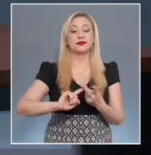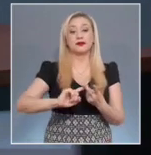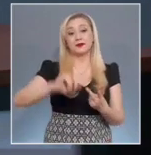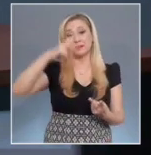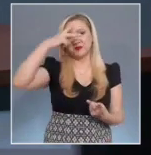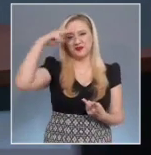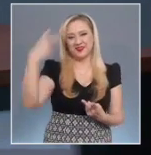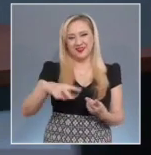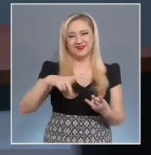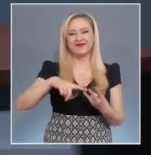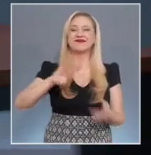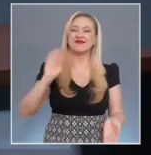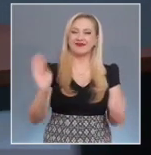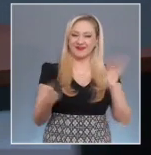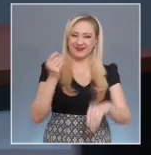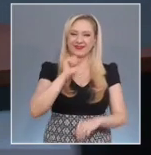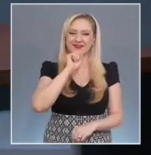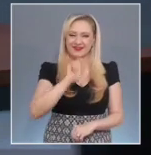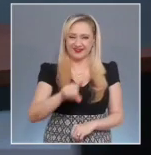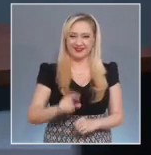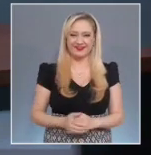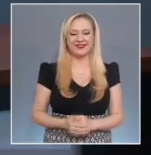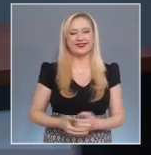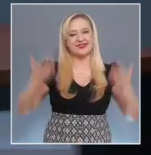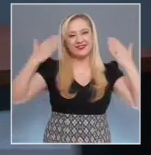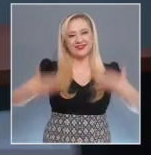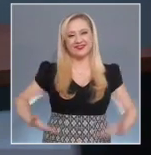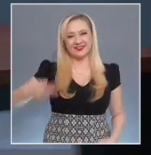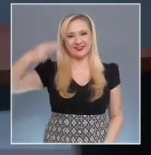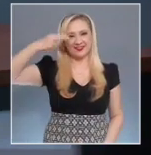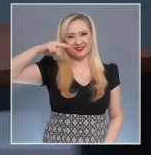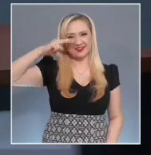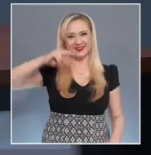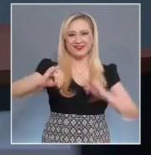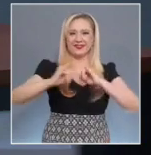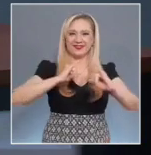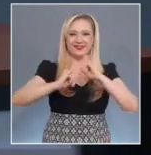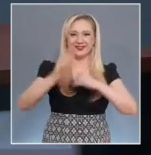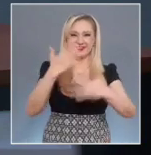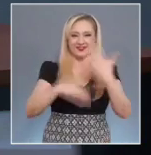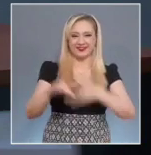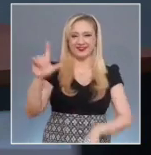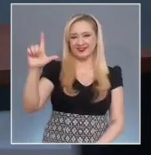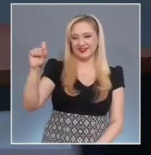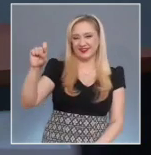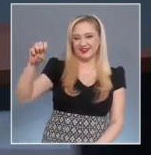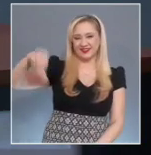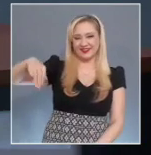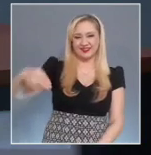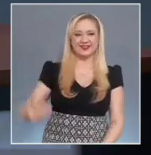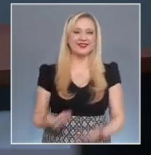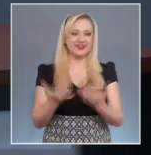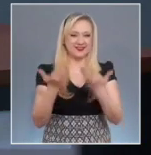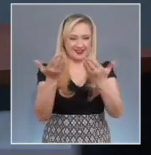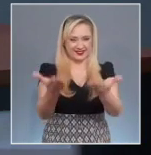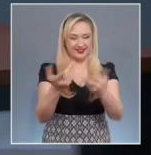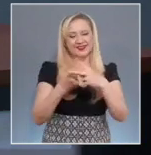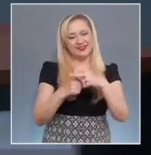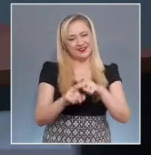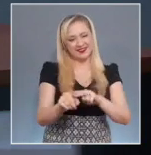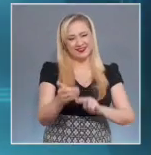territorio nacional. Damos la bienvenida a mi compañera Nidia Díaz, quien nos acompaña en la interpretación en lengua de señas mexicana.